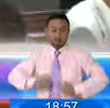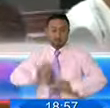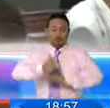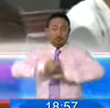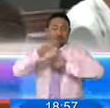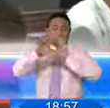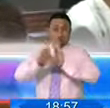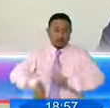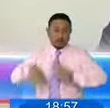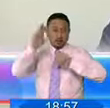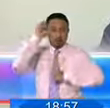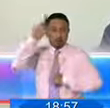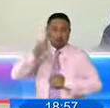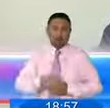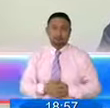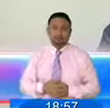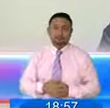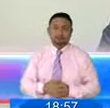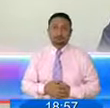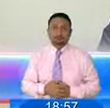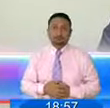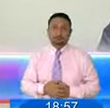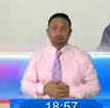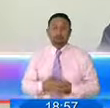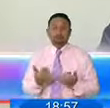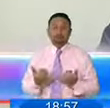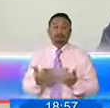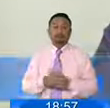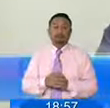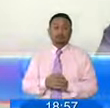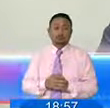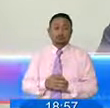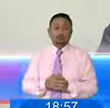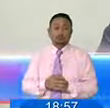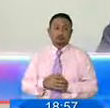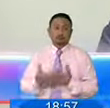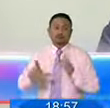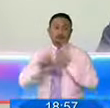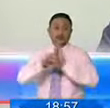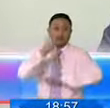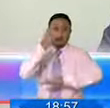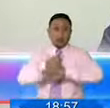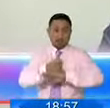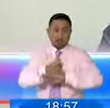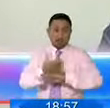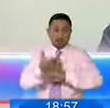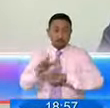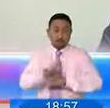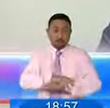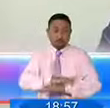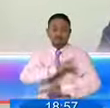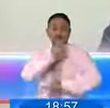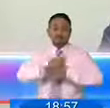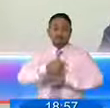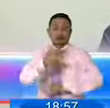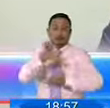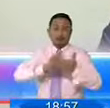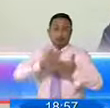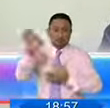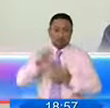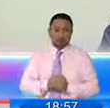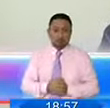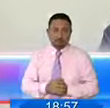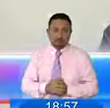su pronunciamiento. Por tanto, el dictamen, como tal lo dice la ley, se considera un dictamen favorable. Así